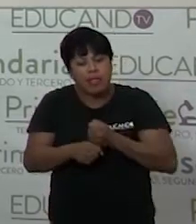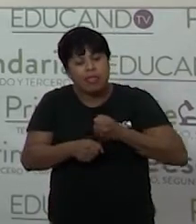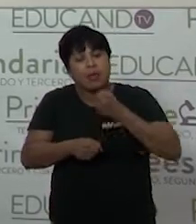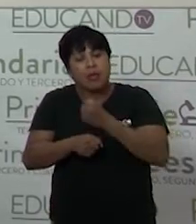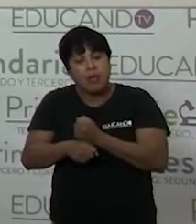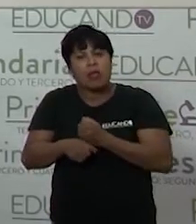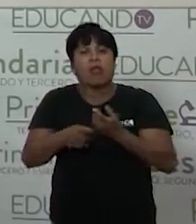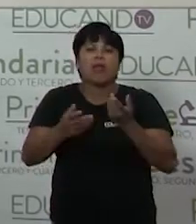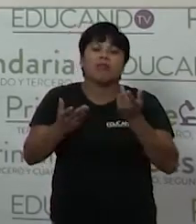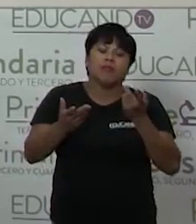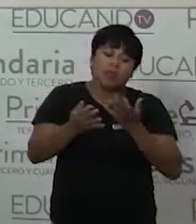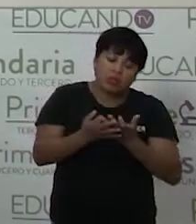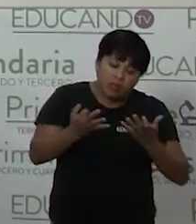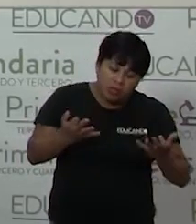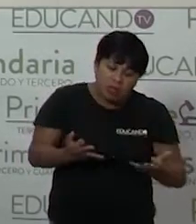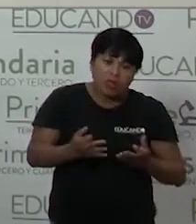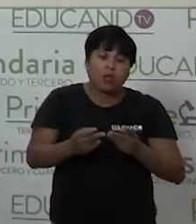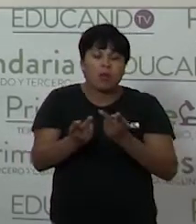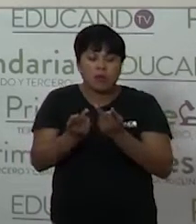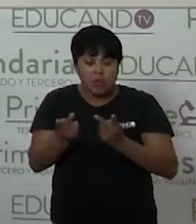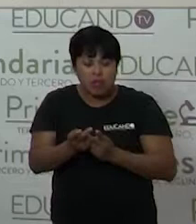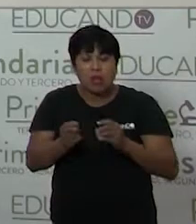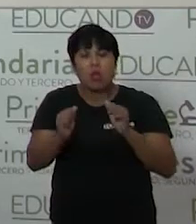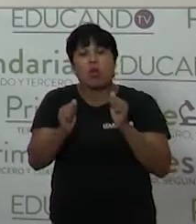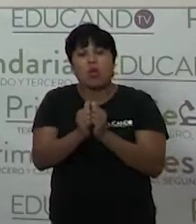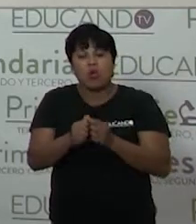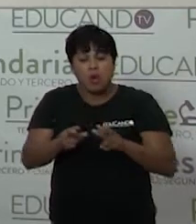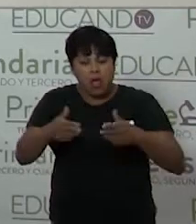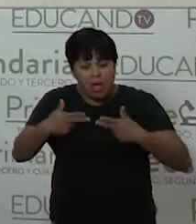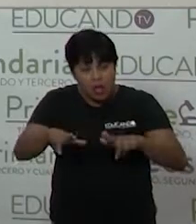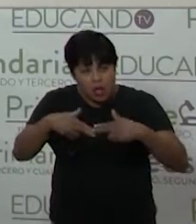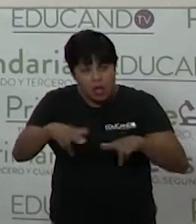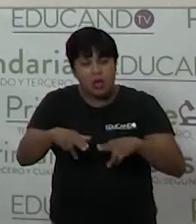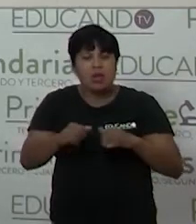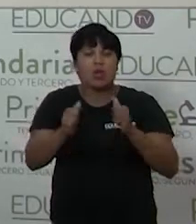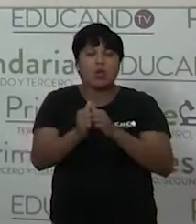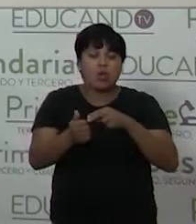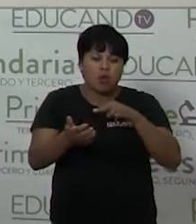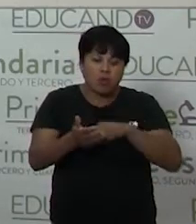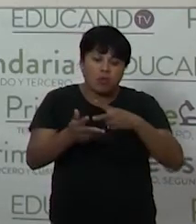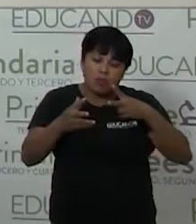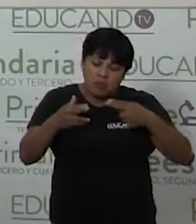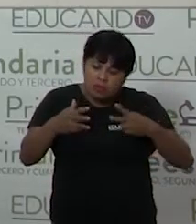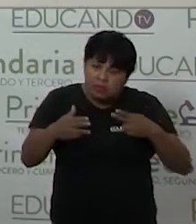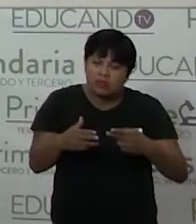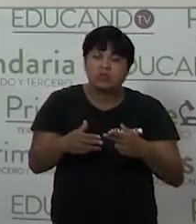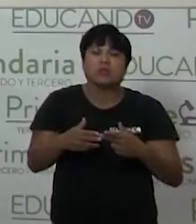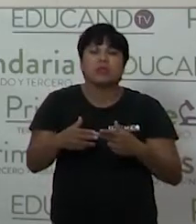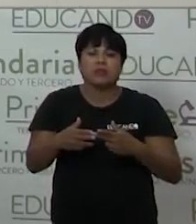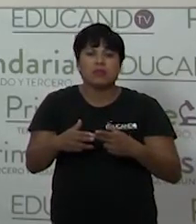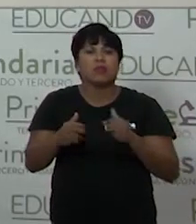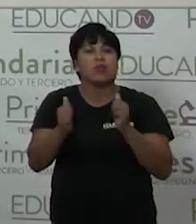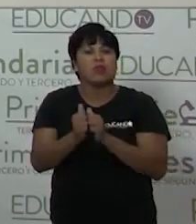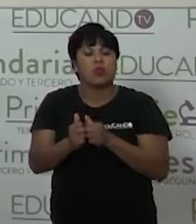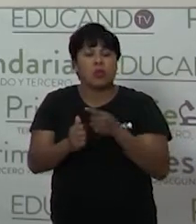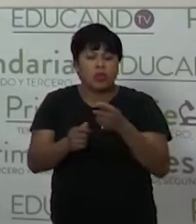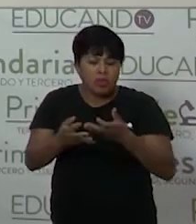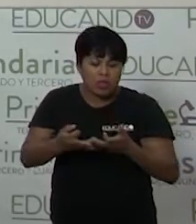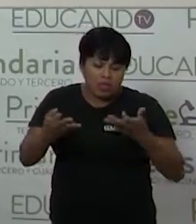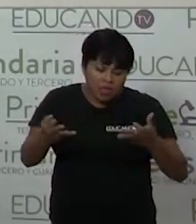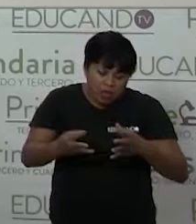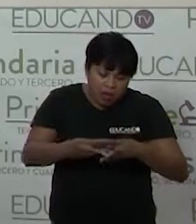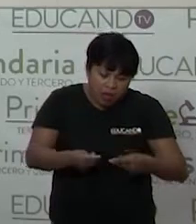un platito con arena en un platito con harina con pinturita con la en la